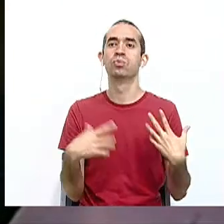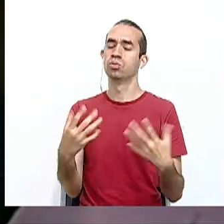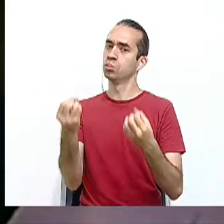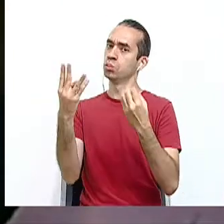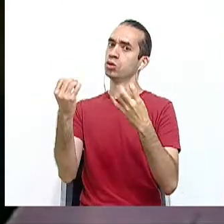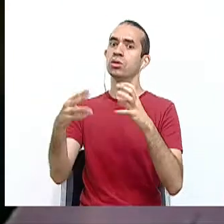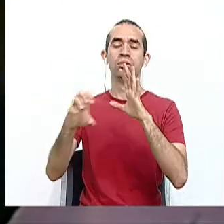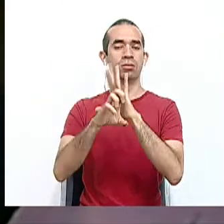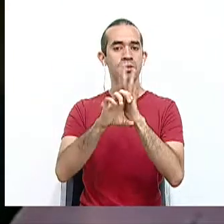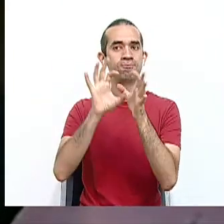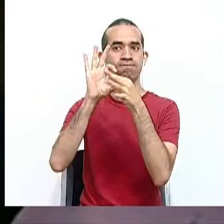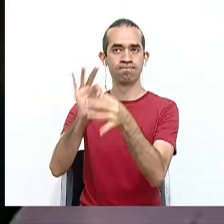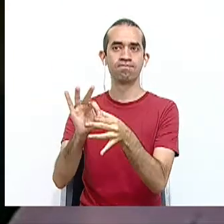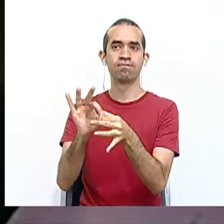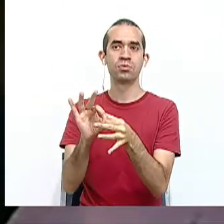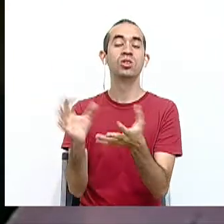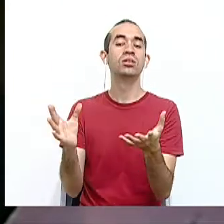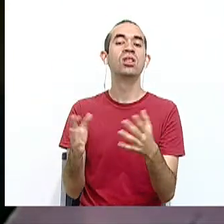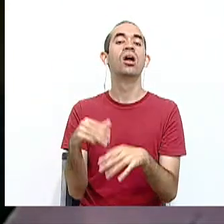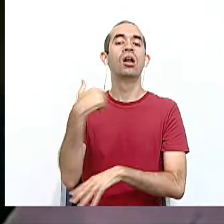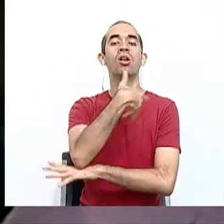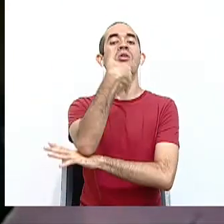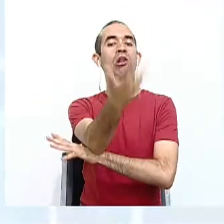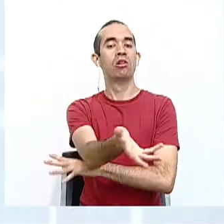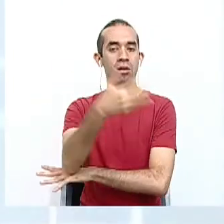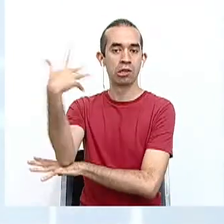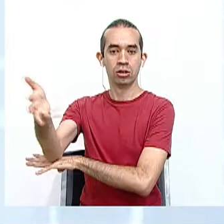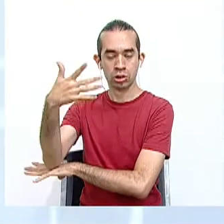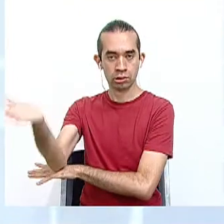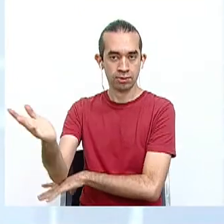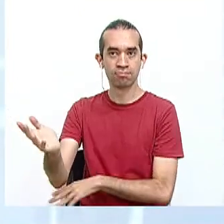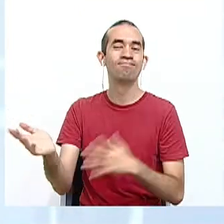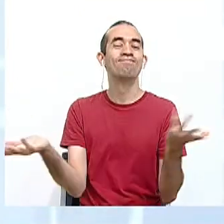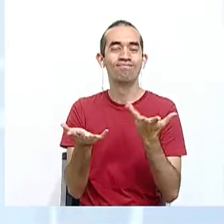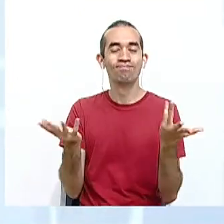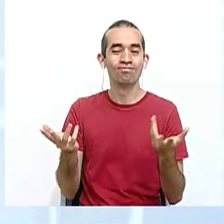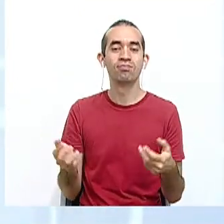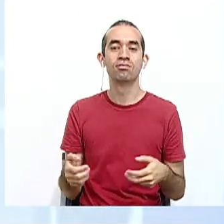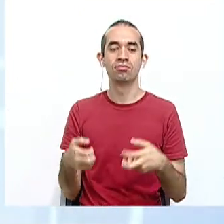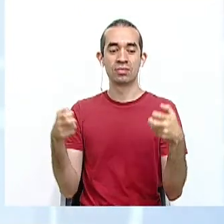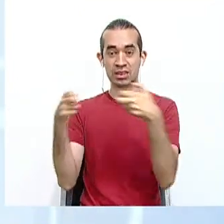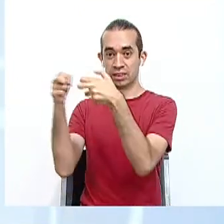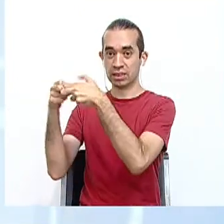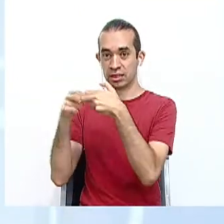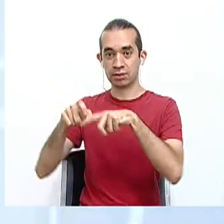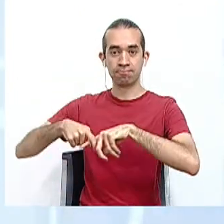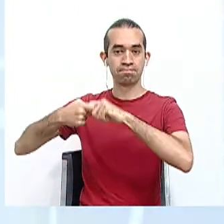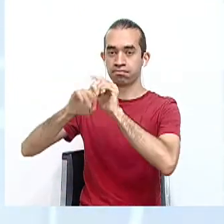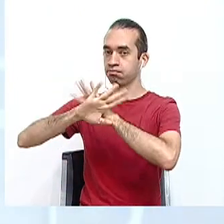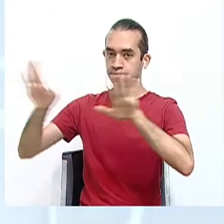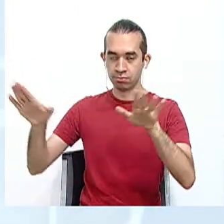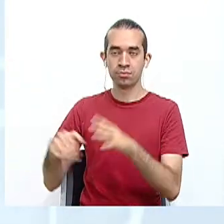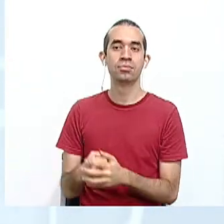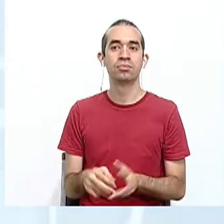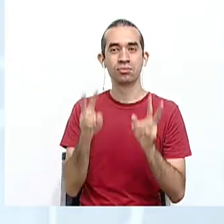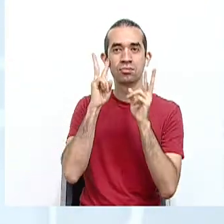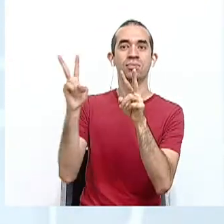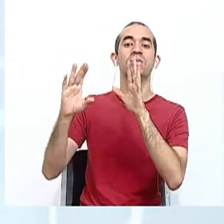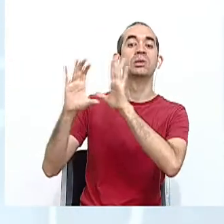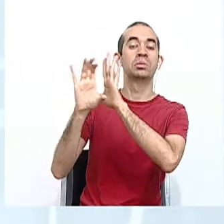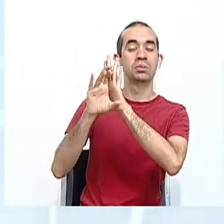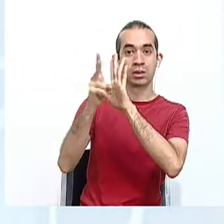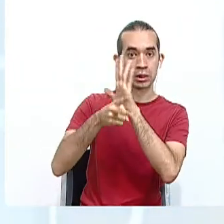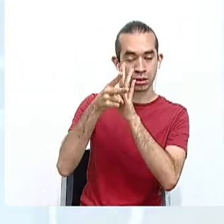por ejemplo, relacionados ya con la caída de árboles y con la suspensión completa de los servicios eléctricos. Lo que ustedes están observando son